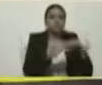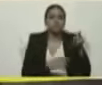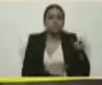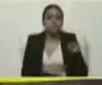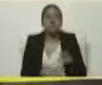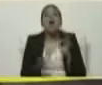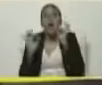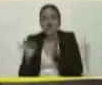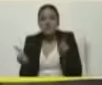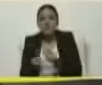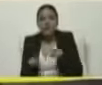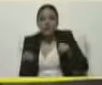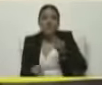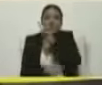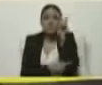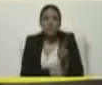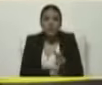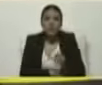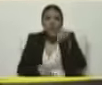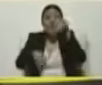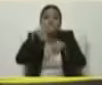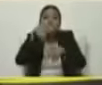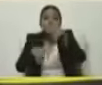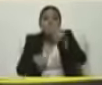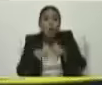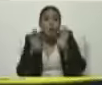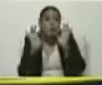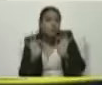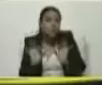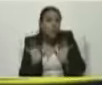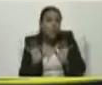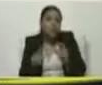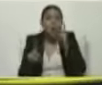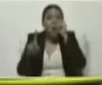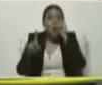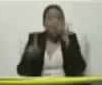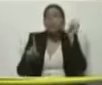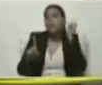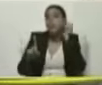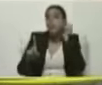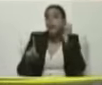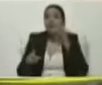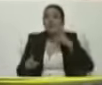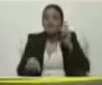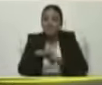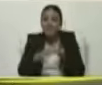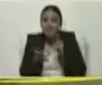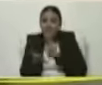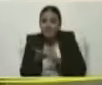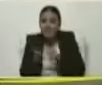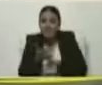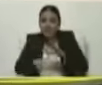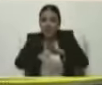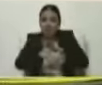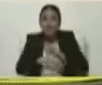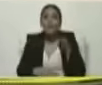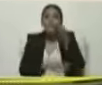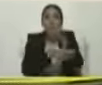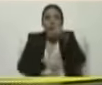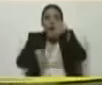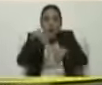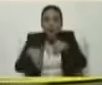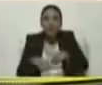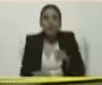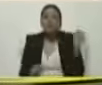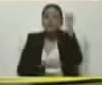Los votos, votos. Hombre y mujer votando le van a ganar a los bots del